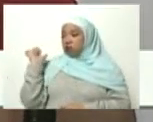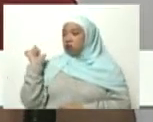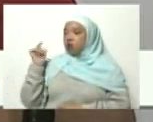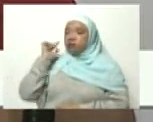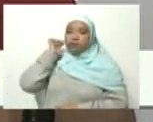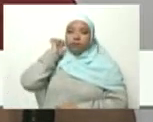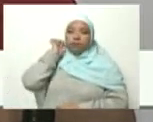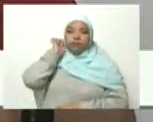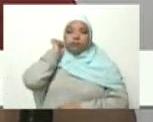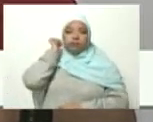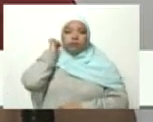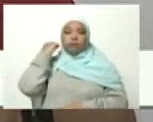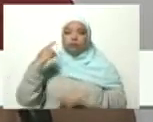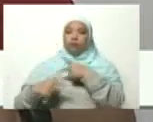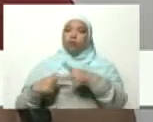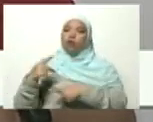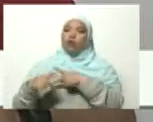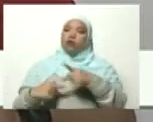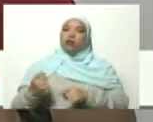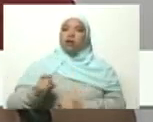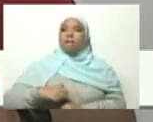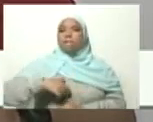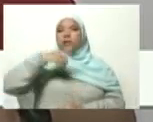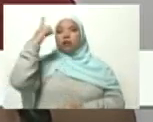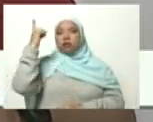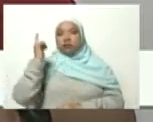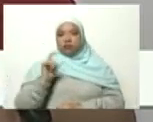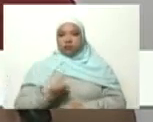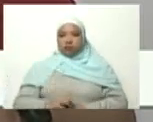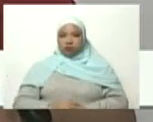Produce vergüenza, genera vergüenza.